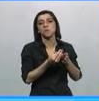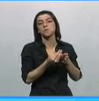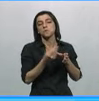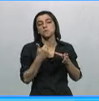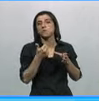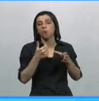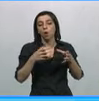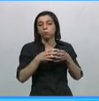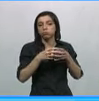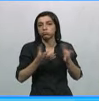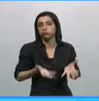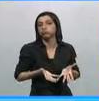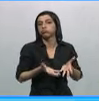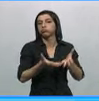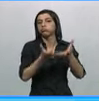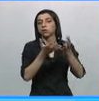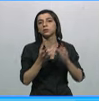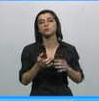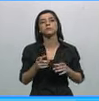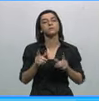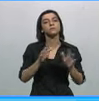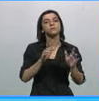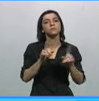Encima ahora la llegada de Pínola